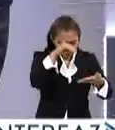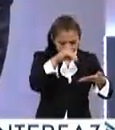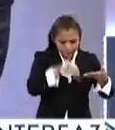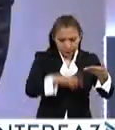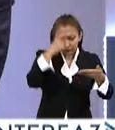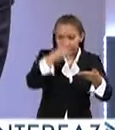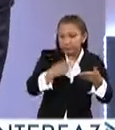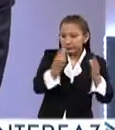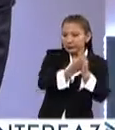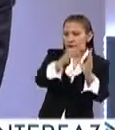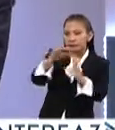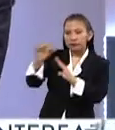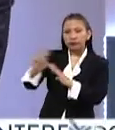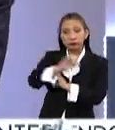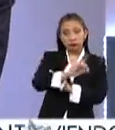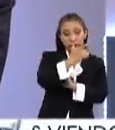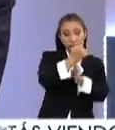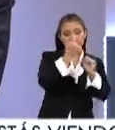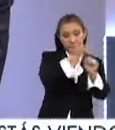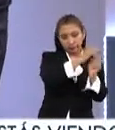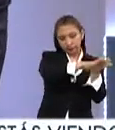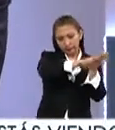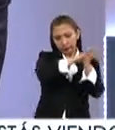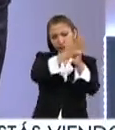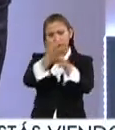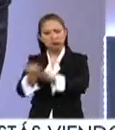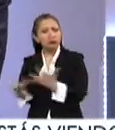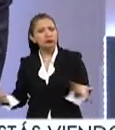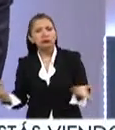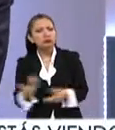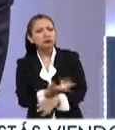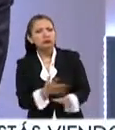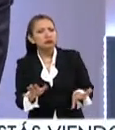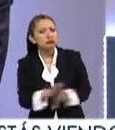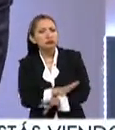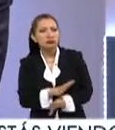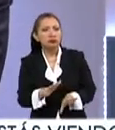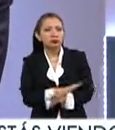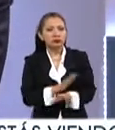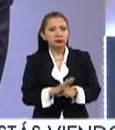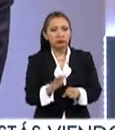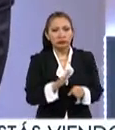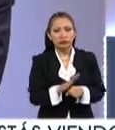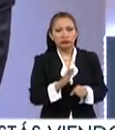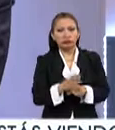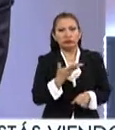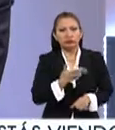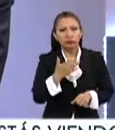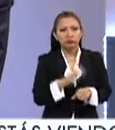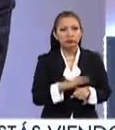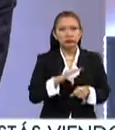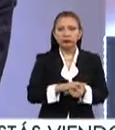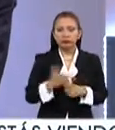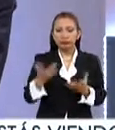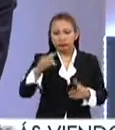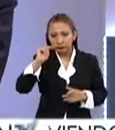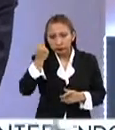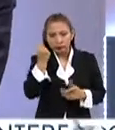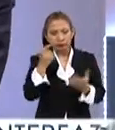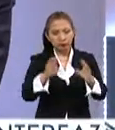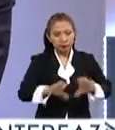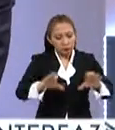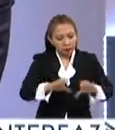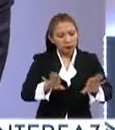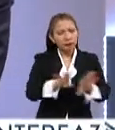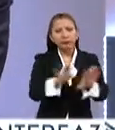procesos de alfabetización después de 37 años? Pues las cosas cambian, ¿no? Afortunadamente tenemos más herramientas tecnológicas. ¿Cómo ha sido